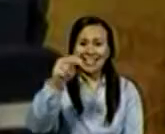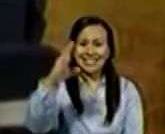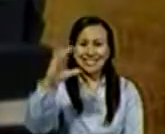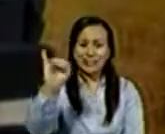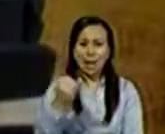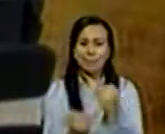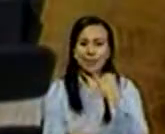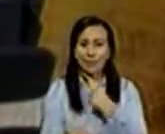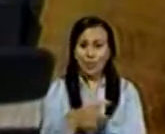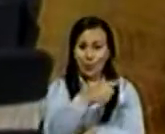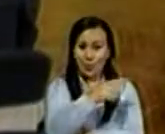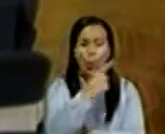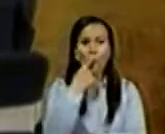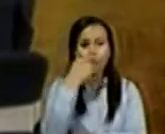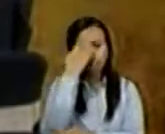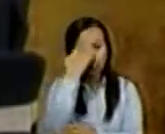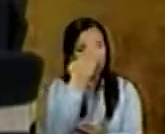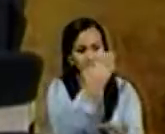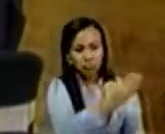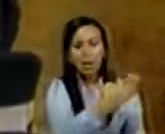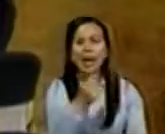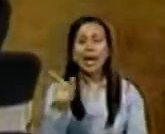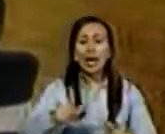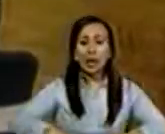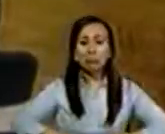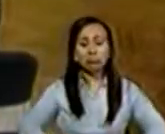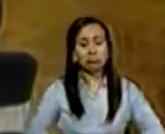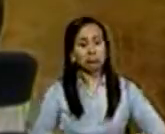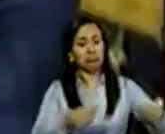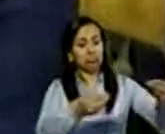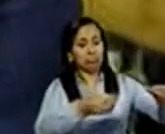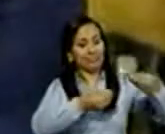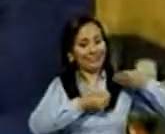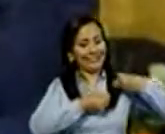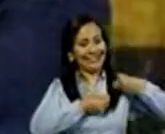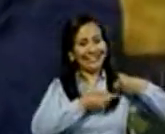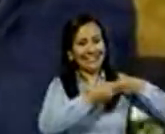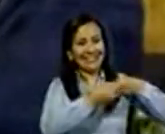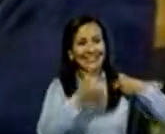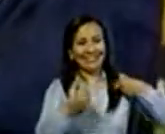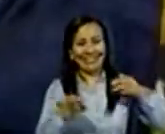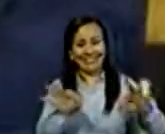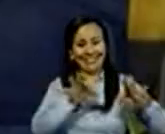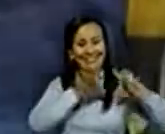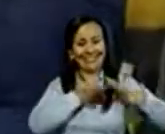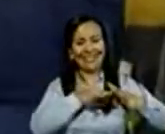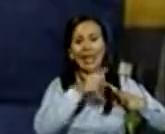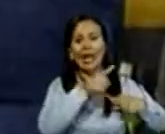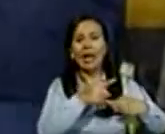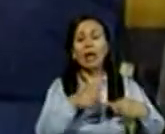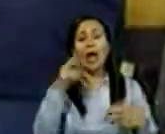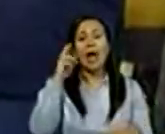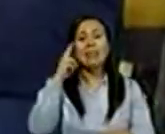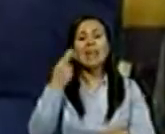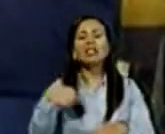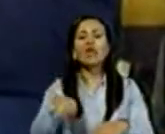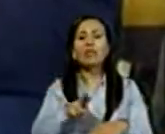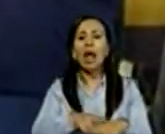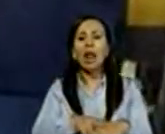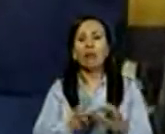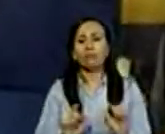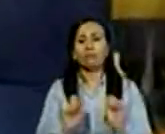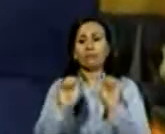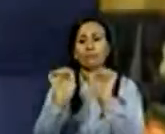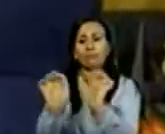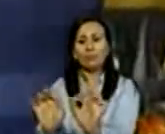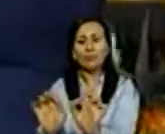en un acto de homenaje por parte del presidente Lenín Moreno. El futbolista ecuatoriano recibió este martes la Orden Nacional al Mérito en el grado de